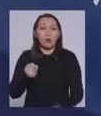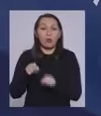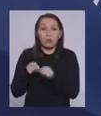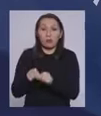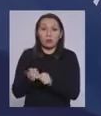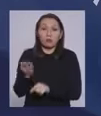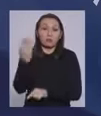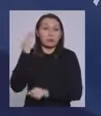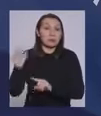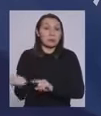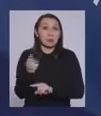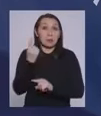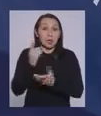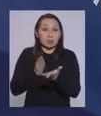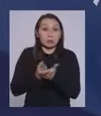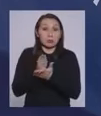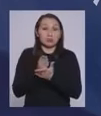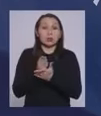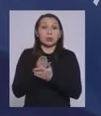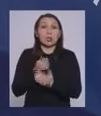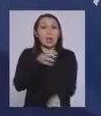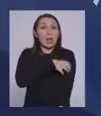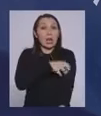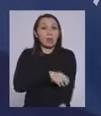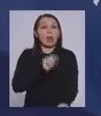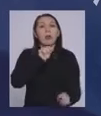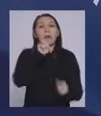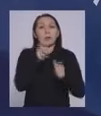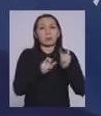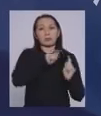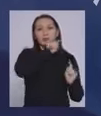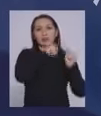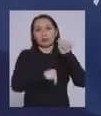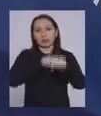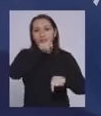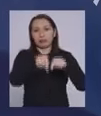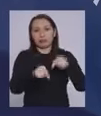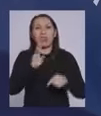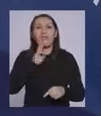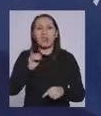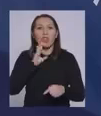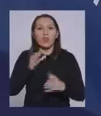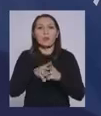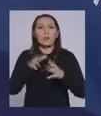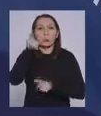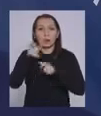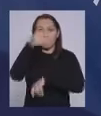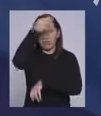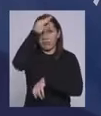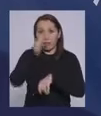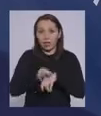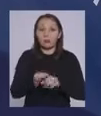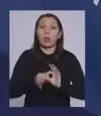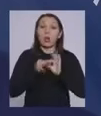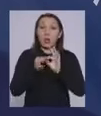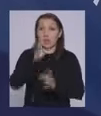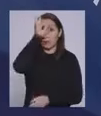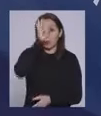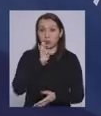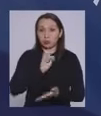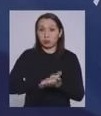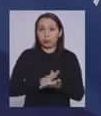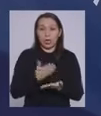que inicialmente fue una de las regiones que recibió más traslado de pacientes. Agradezco al personal de